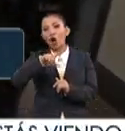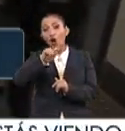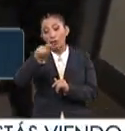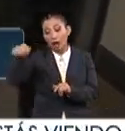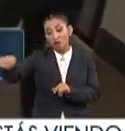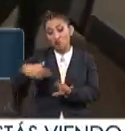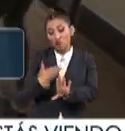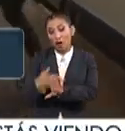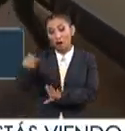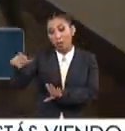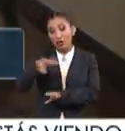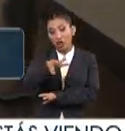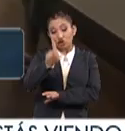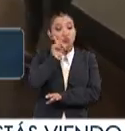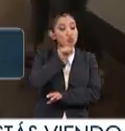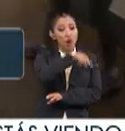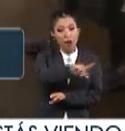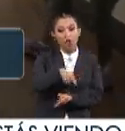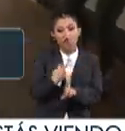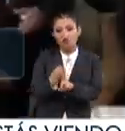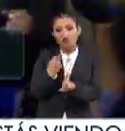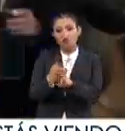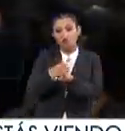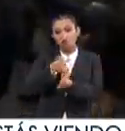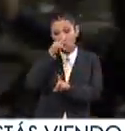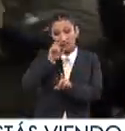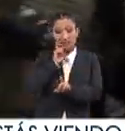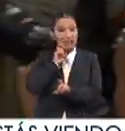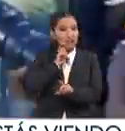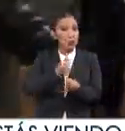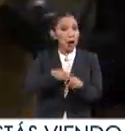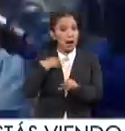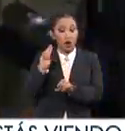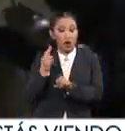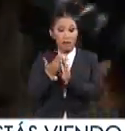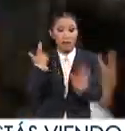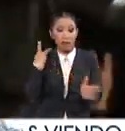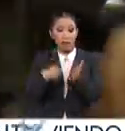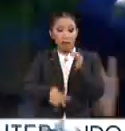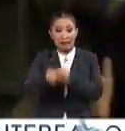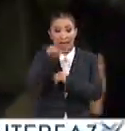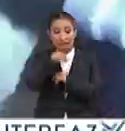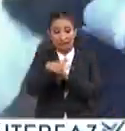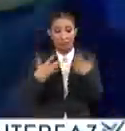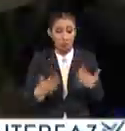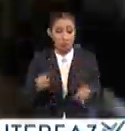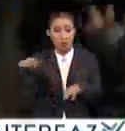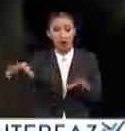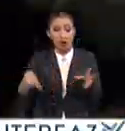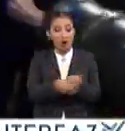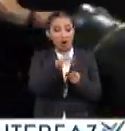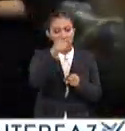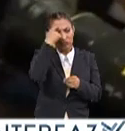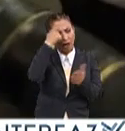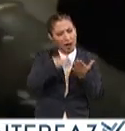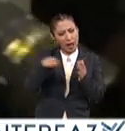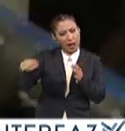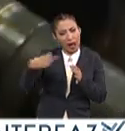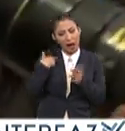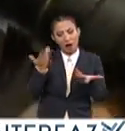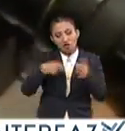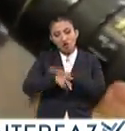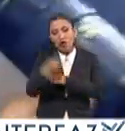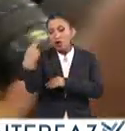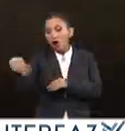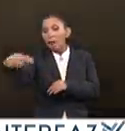fue acusado por 18 mujeres de violación y agresiones sexuales en noviembre de 2017, junto con la sospecha de haber